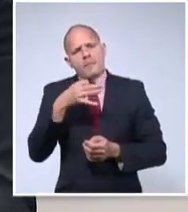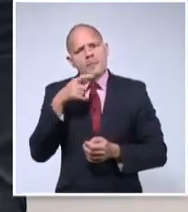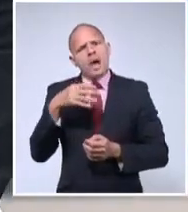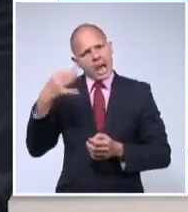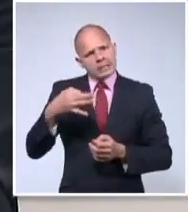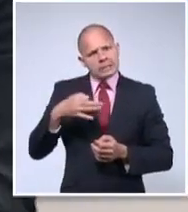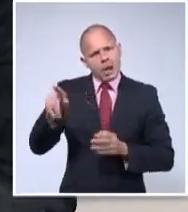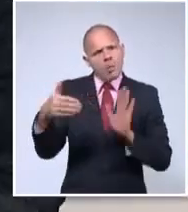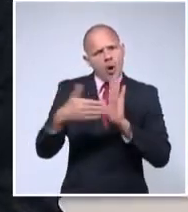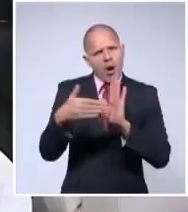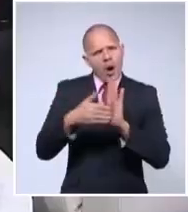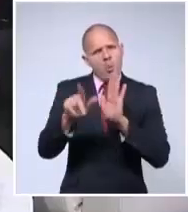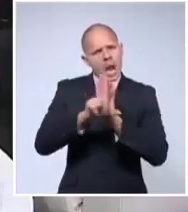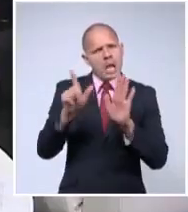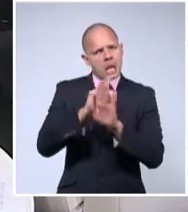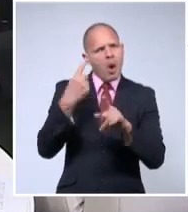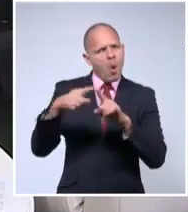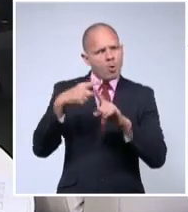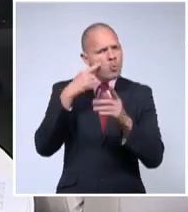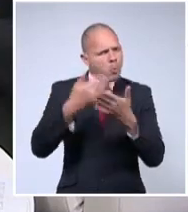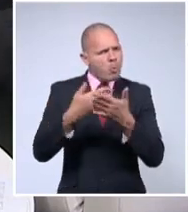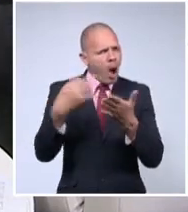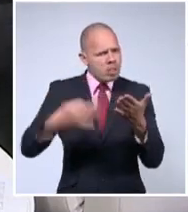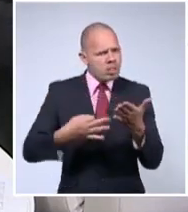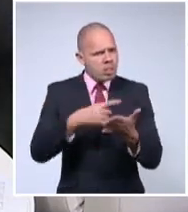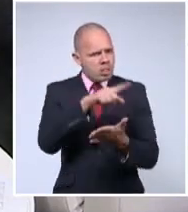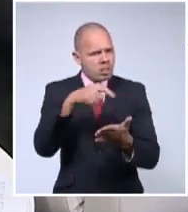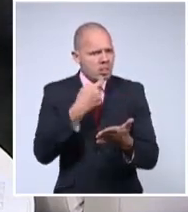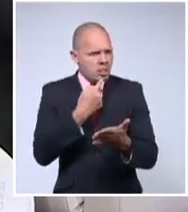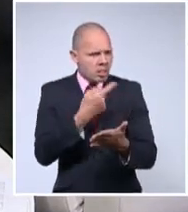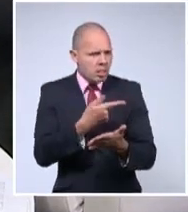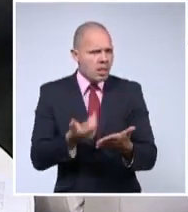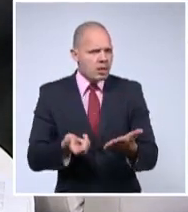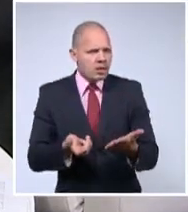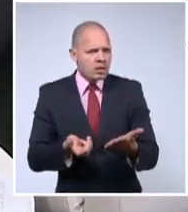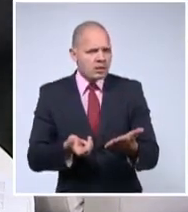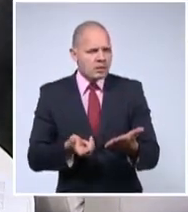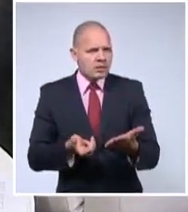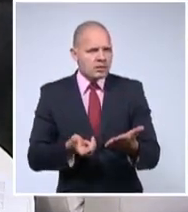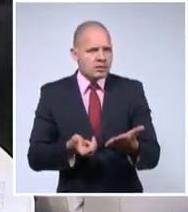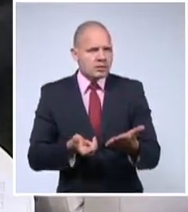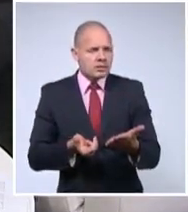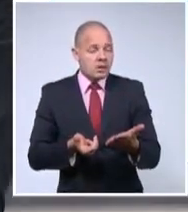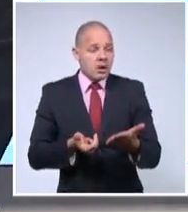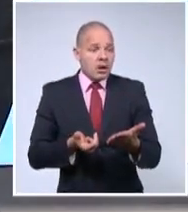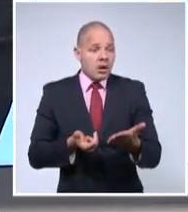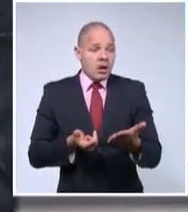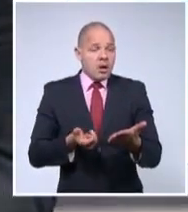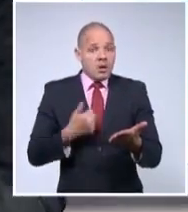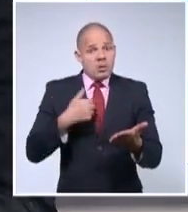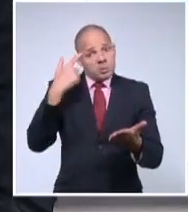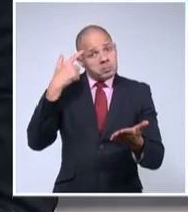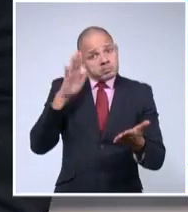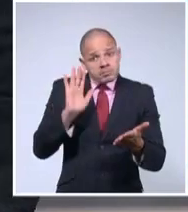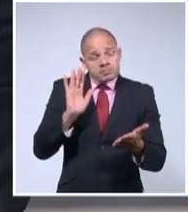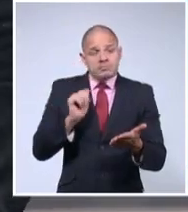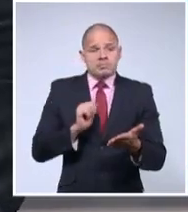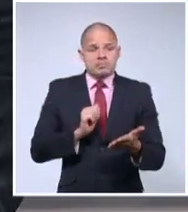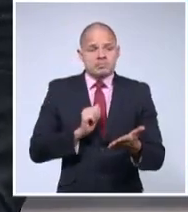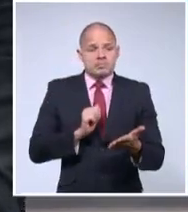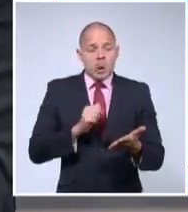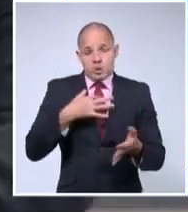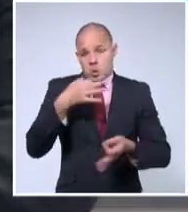una injerencia por parte del gobierno de los Estados Unidos a través de esta persona. Y yo haría énfasis, y usted me rectifica sí o no,